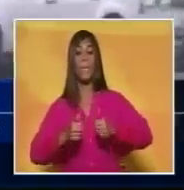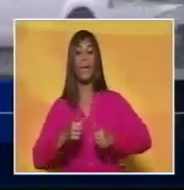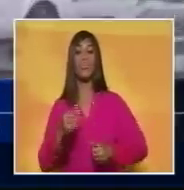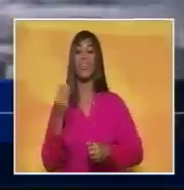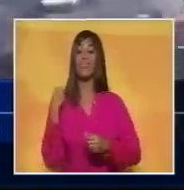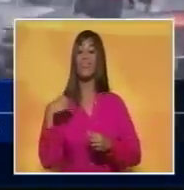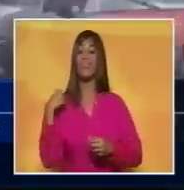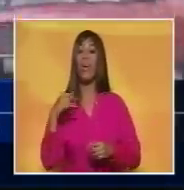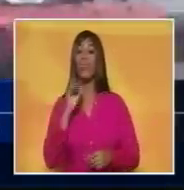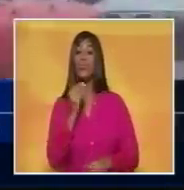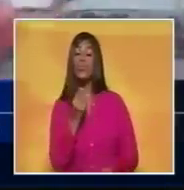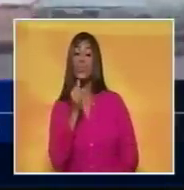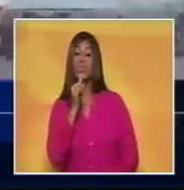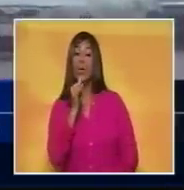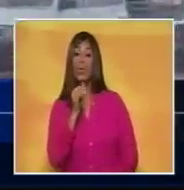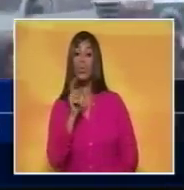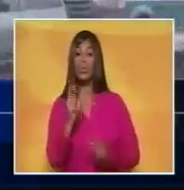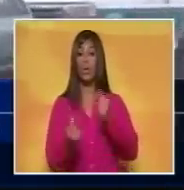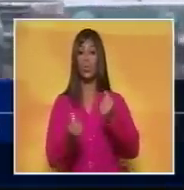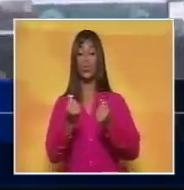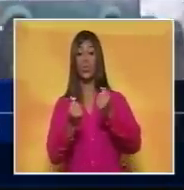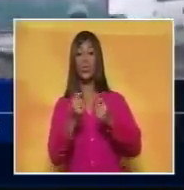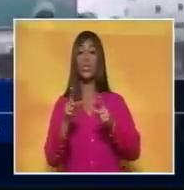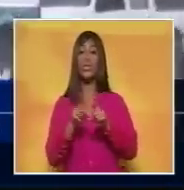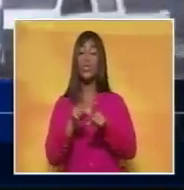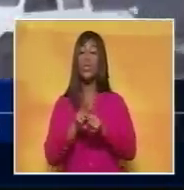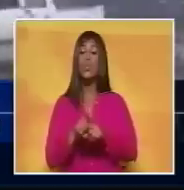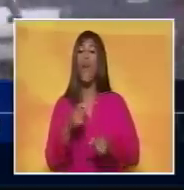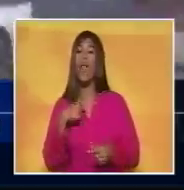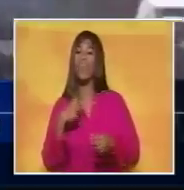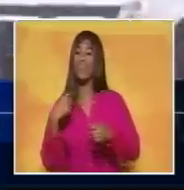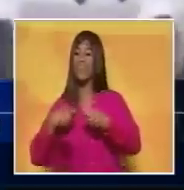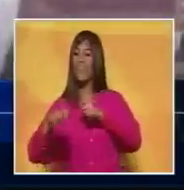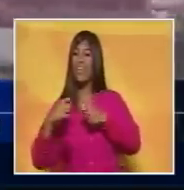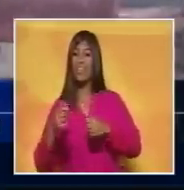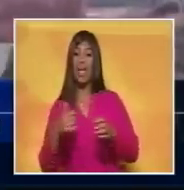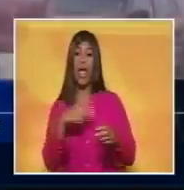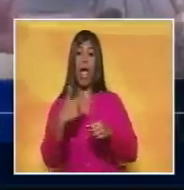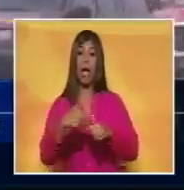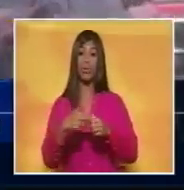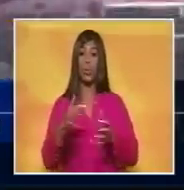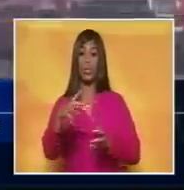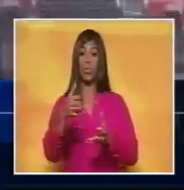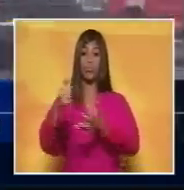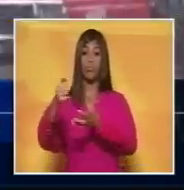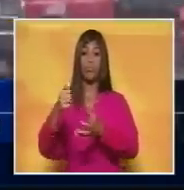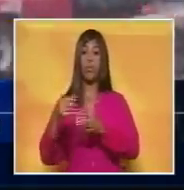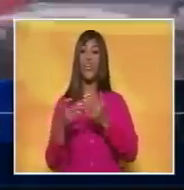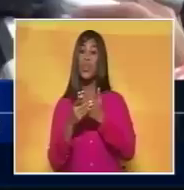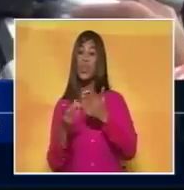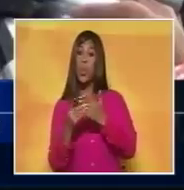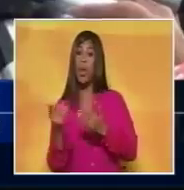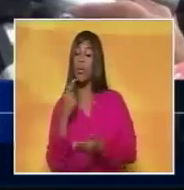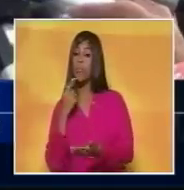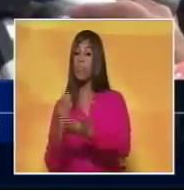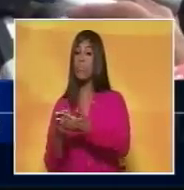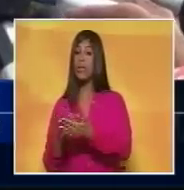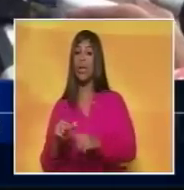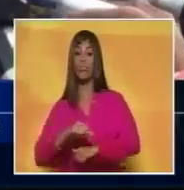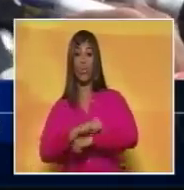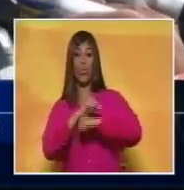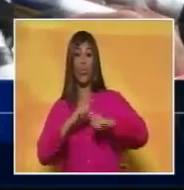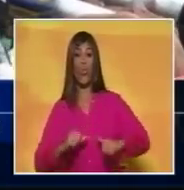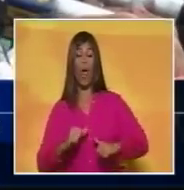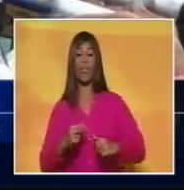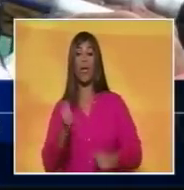denuncias realizadas por conductores sobre la venta ilegal de gasolina en moneda extranjera por parte de presuntos funcionarios de las Fuerzas